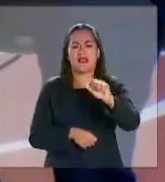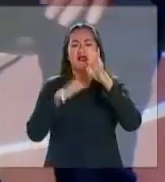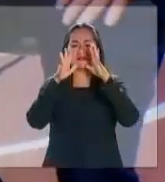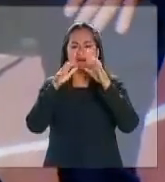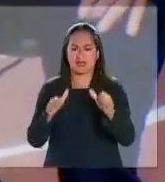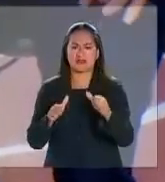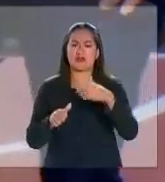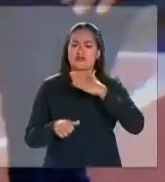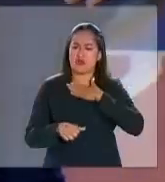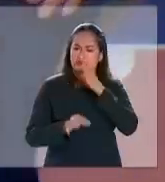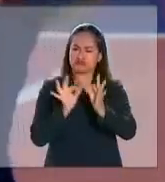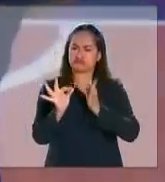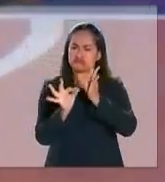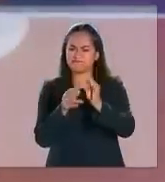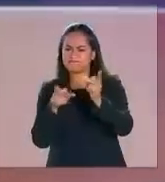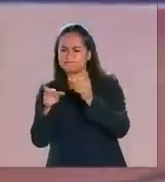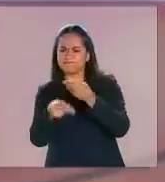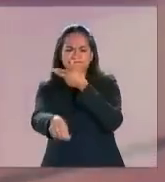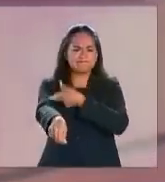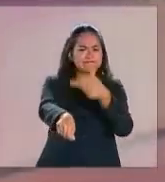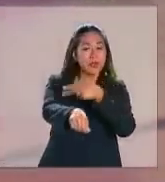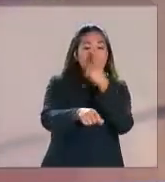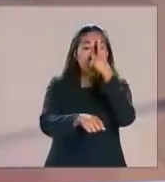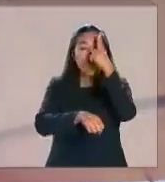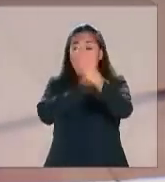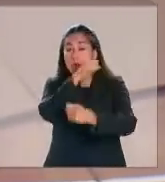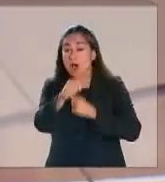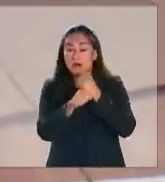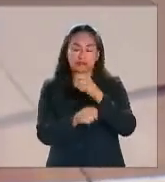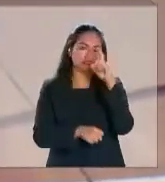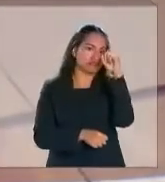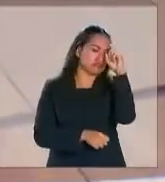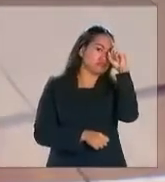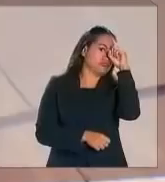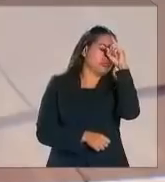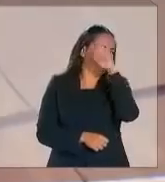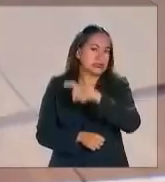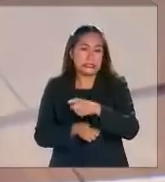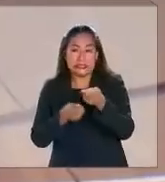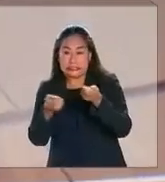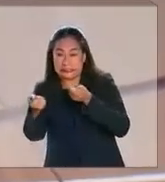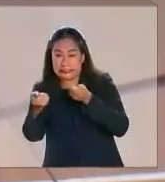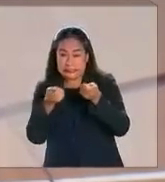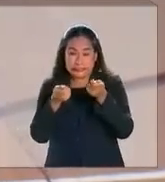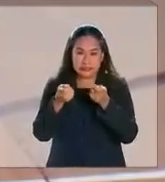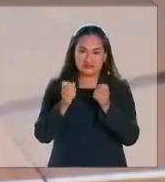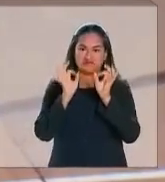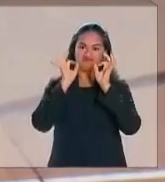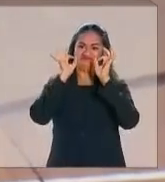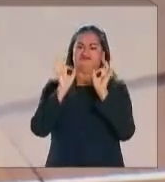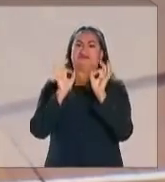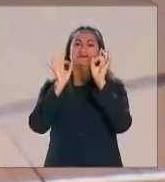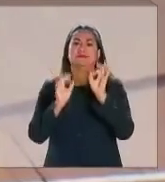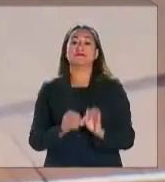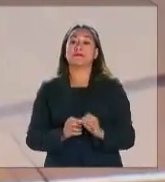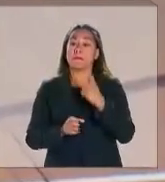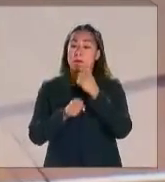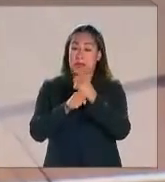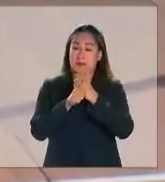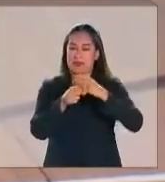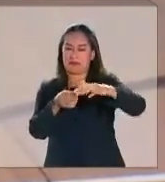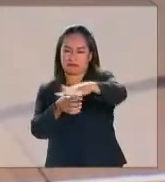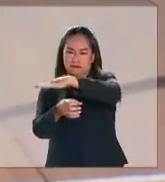y me encargaron el año más difícil de la economía mexicana en mucho tiempo me tocó desaparecer la primera zona para ser solamente